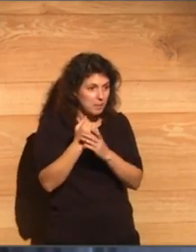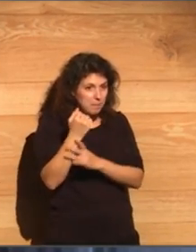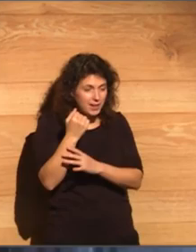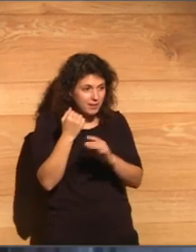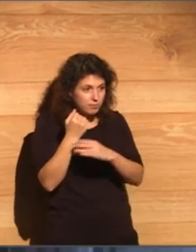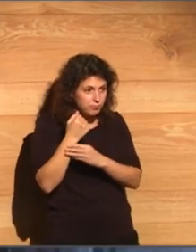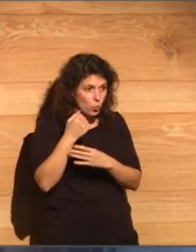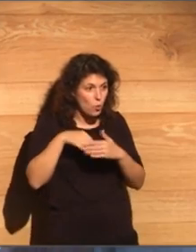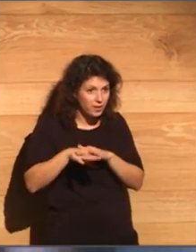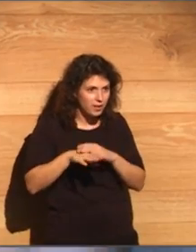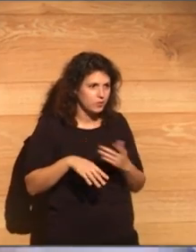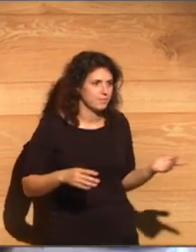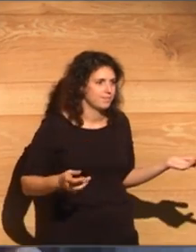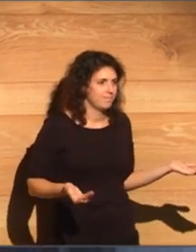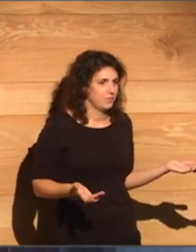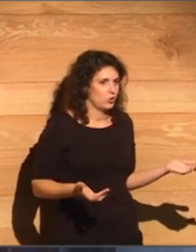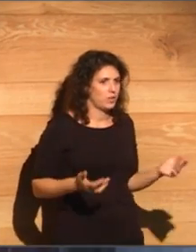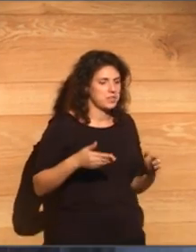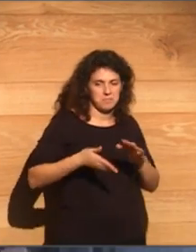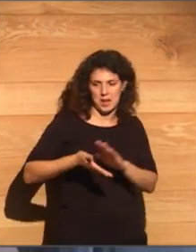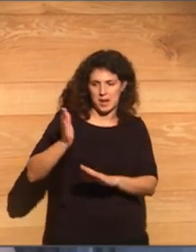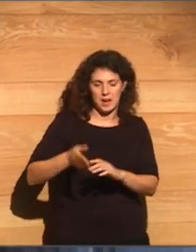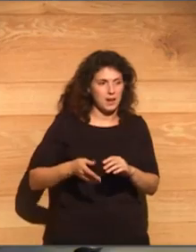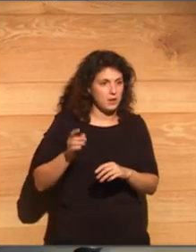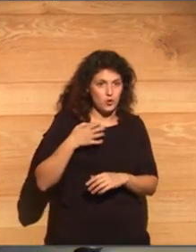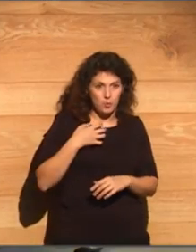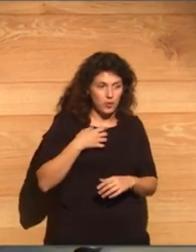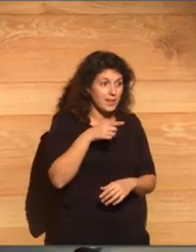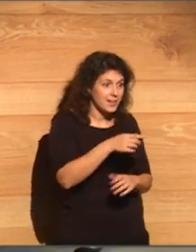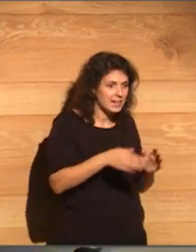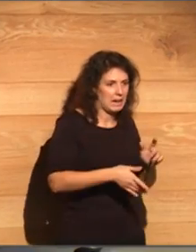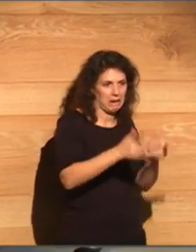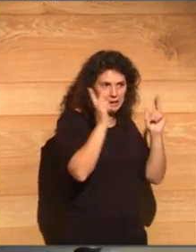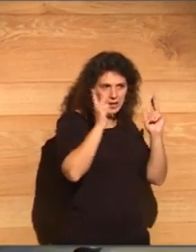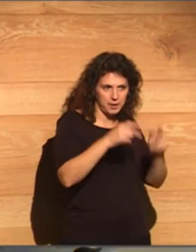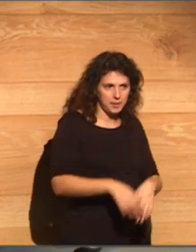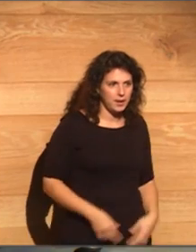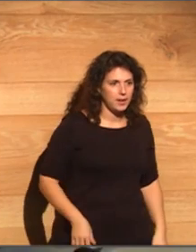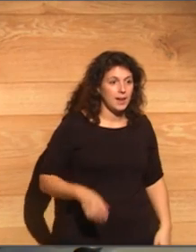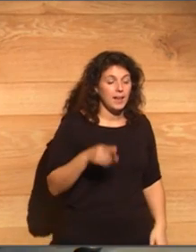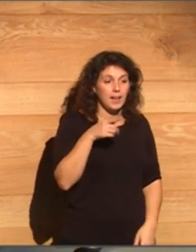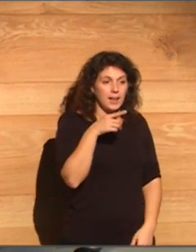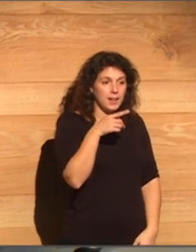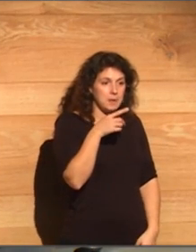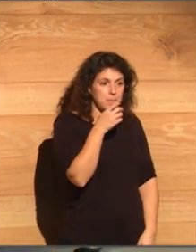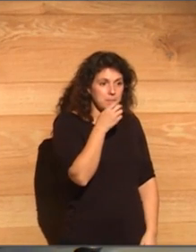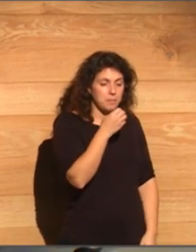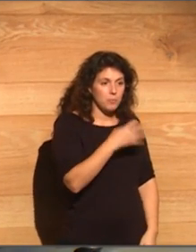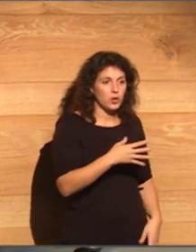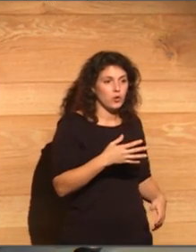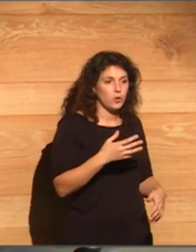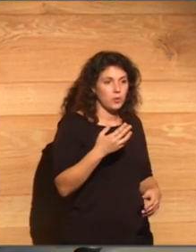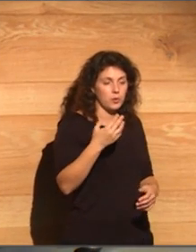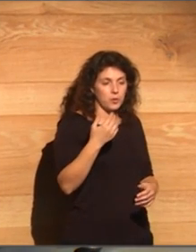lo rodea y claro. Nadie le dice nada. Él está en otro planeta. Porque así. Él lleva ese rollo. Él lleva otra. Bueno, lleva, y es el rollo que se